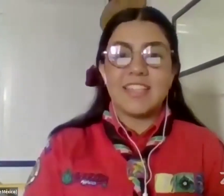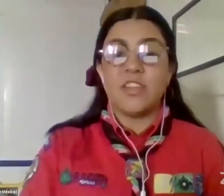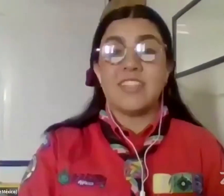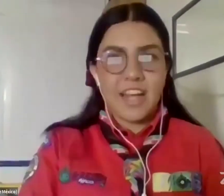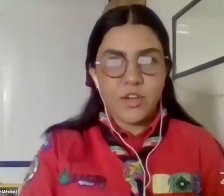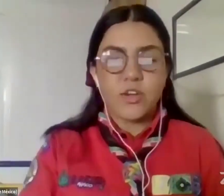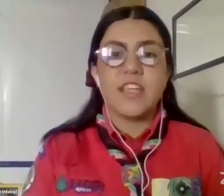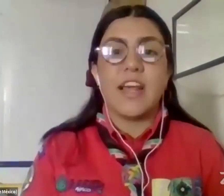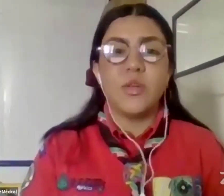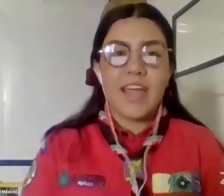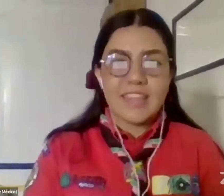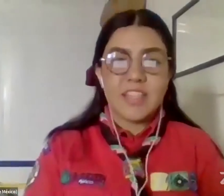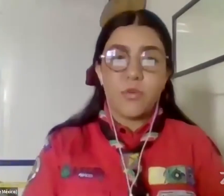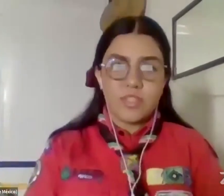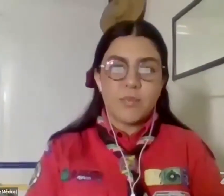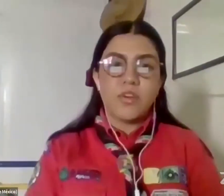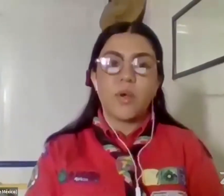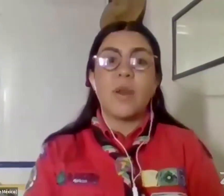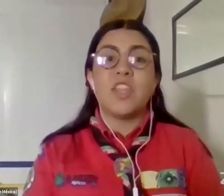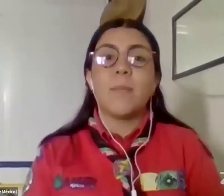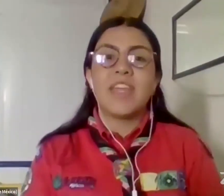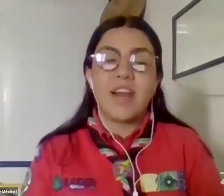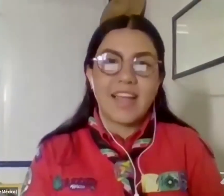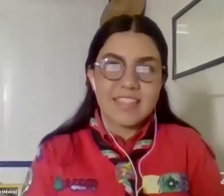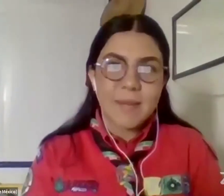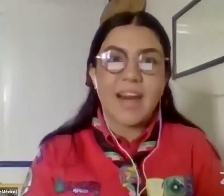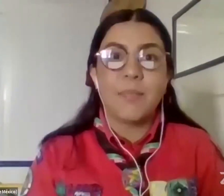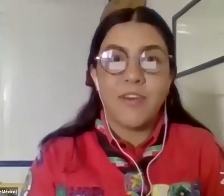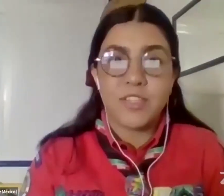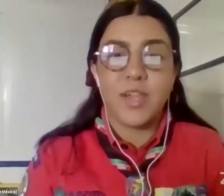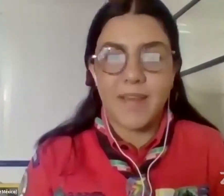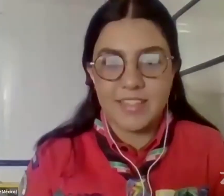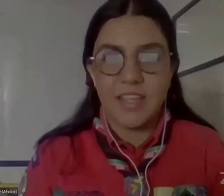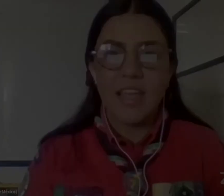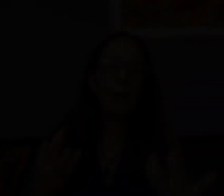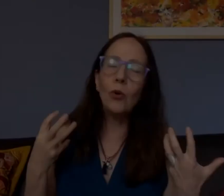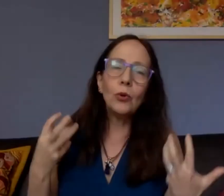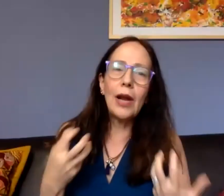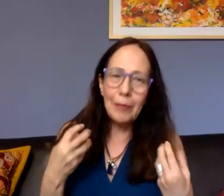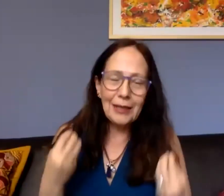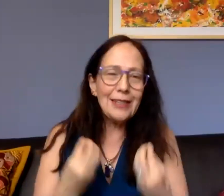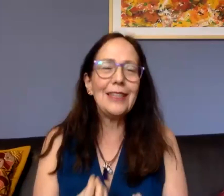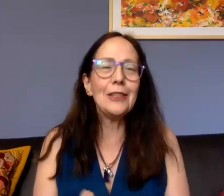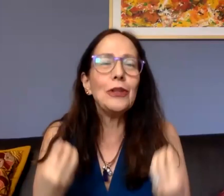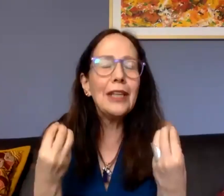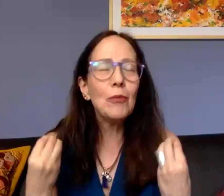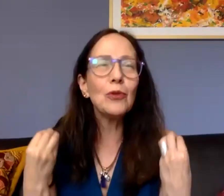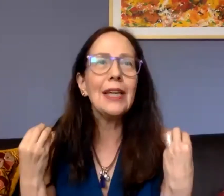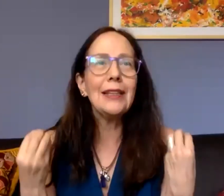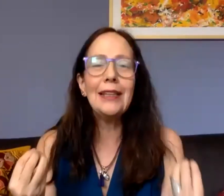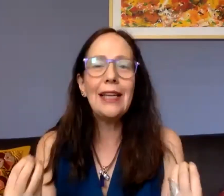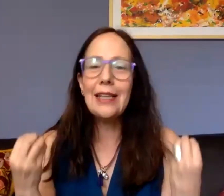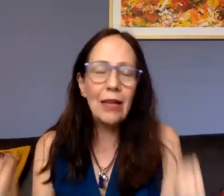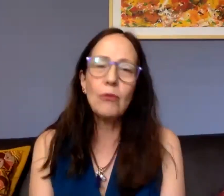y estaciones de radio, considerando este último como el medio de mayor alcance para la población del país. Culturalmente, insisto, tenemos